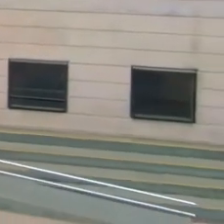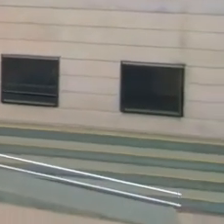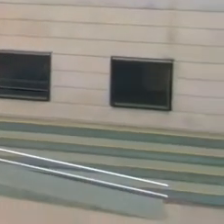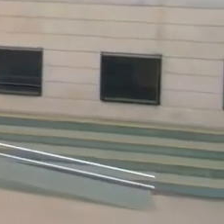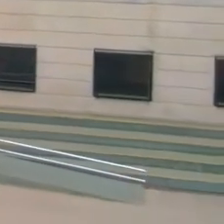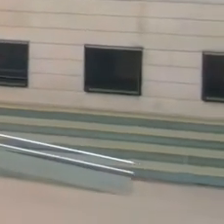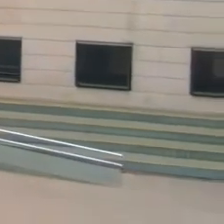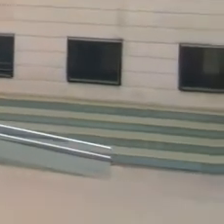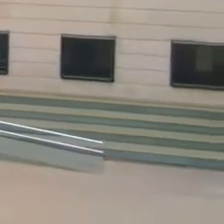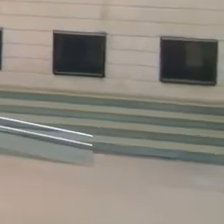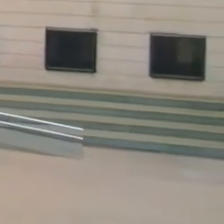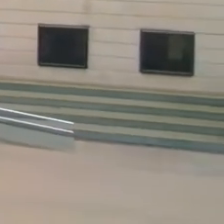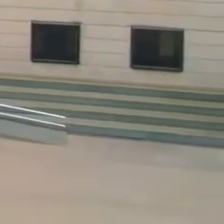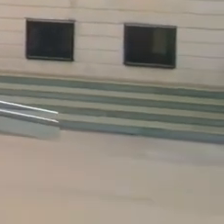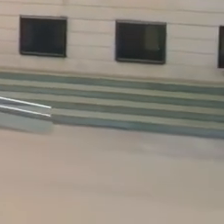Música